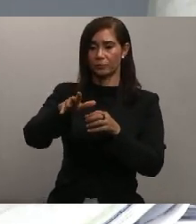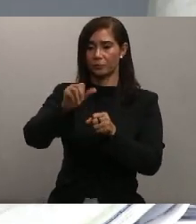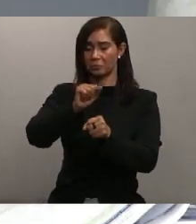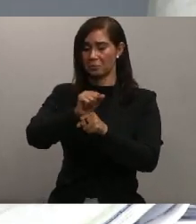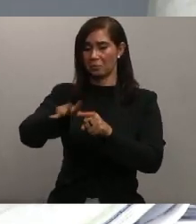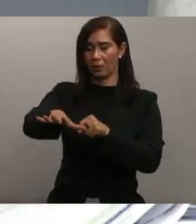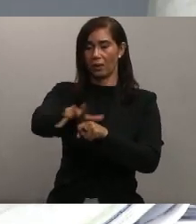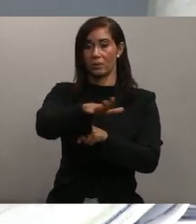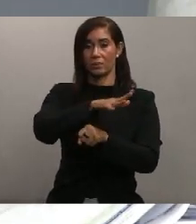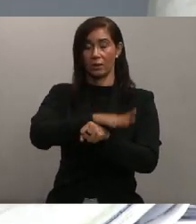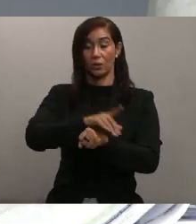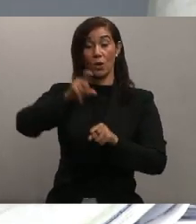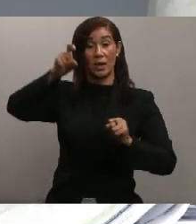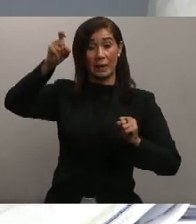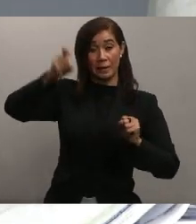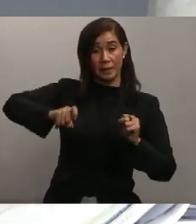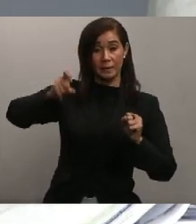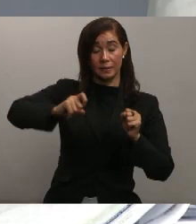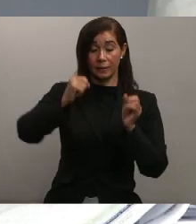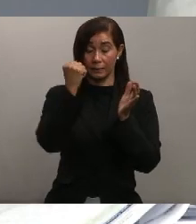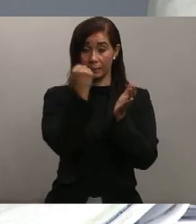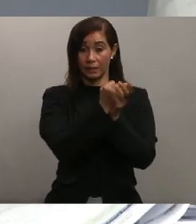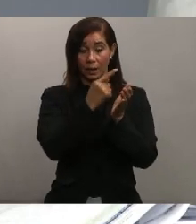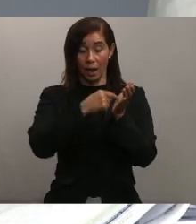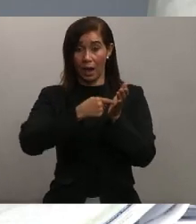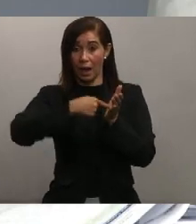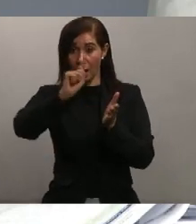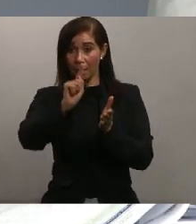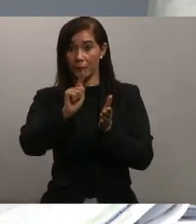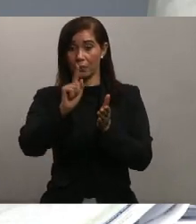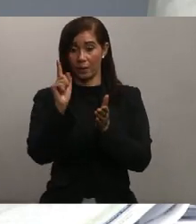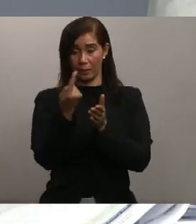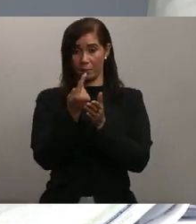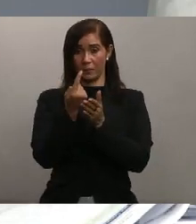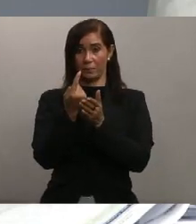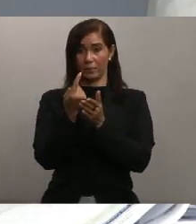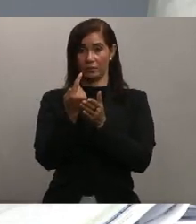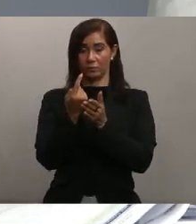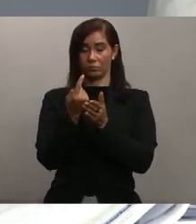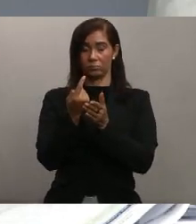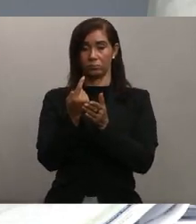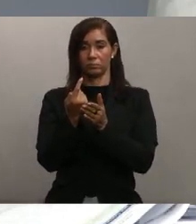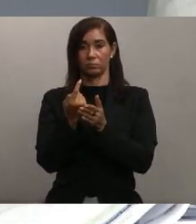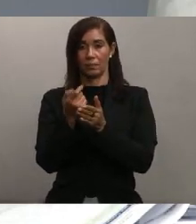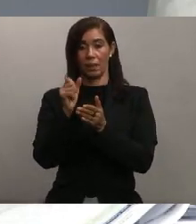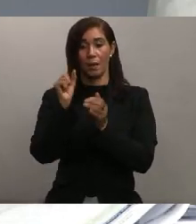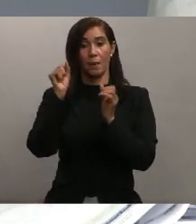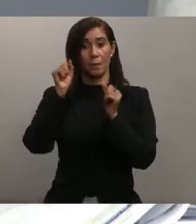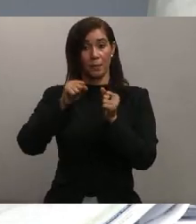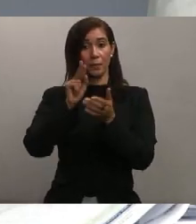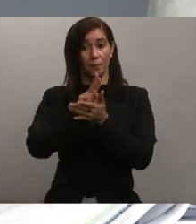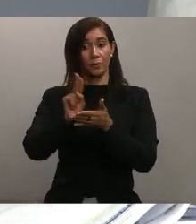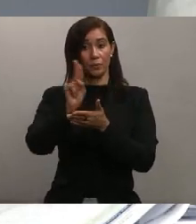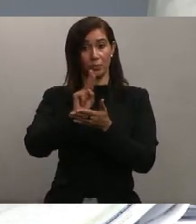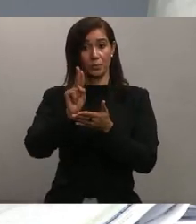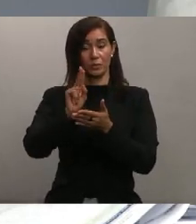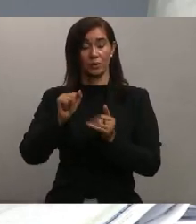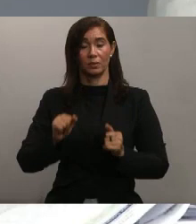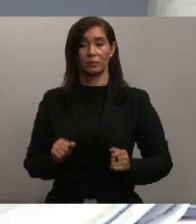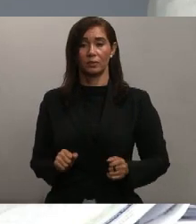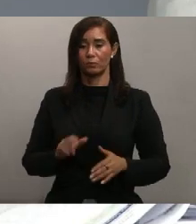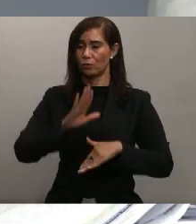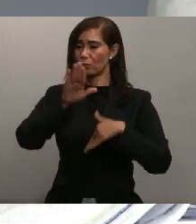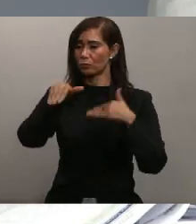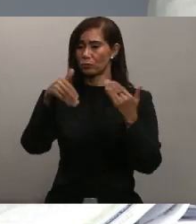tener la debida autorización transitoria para la circulación, como todos